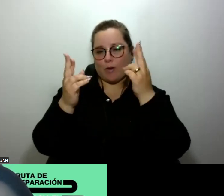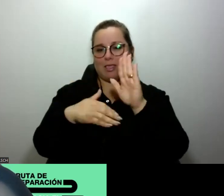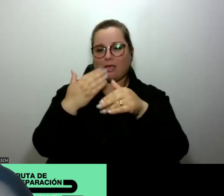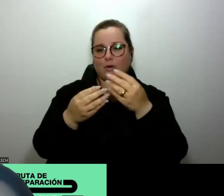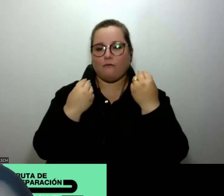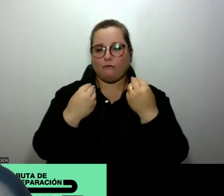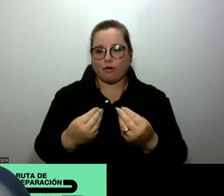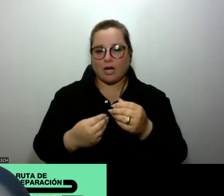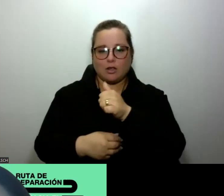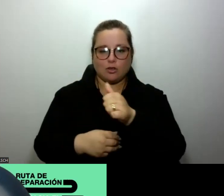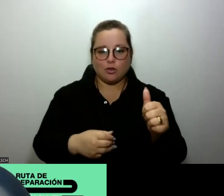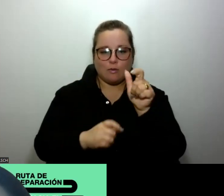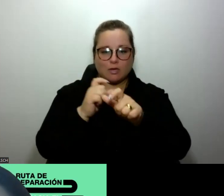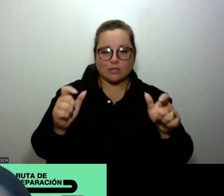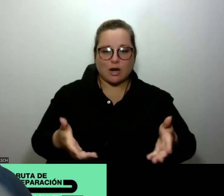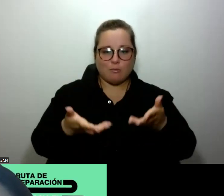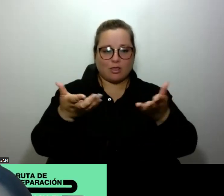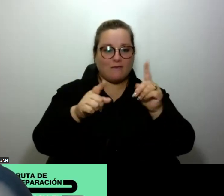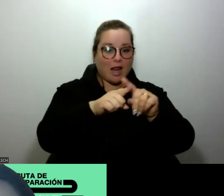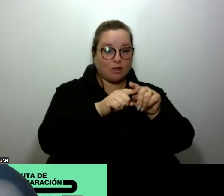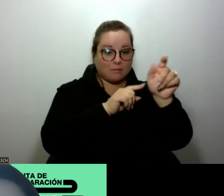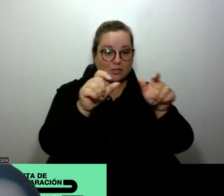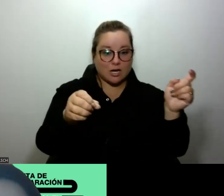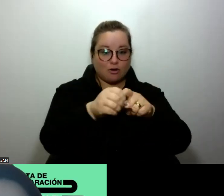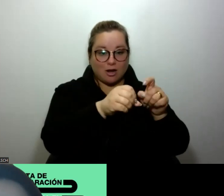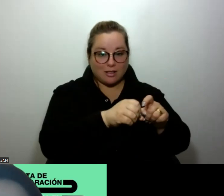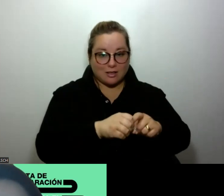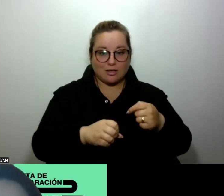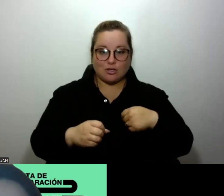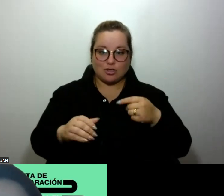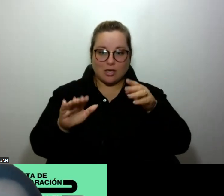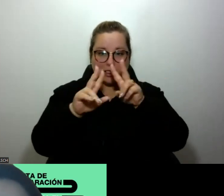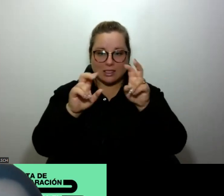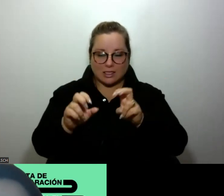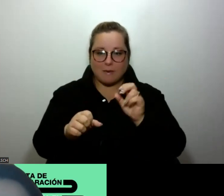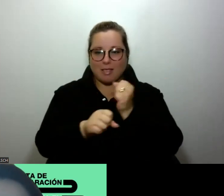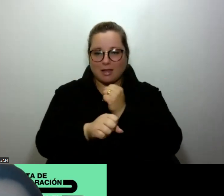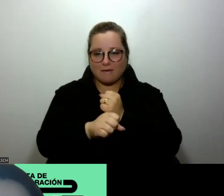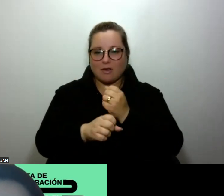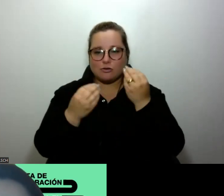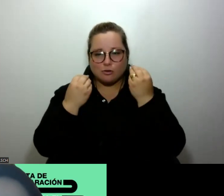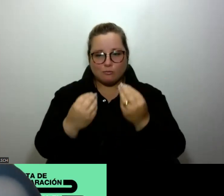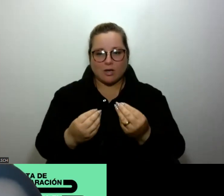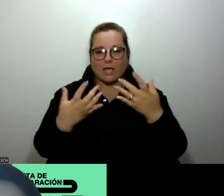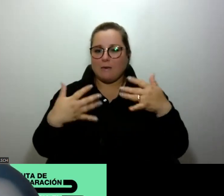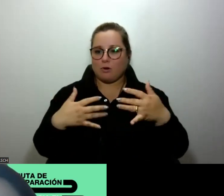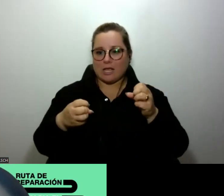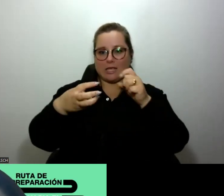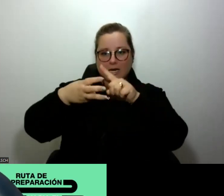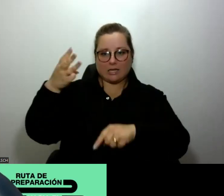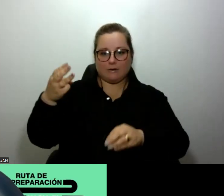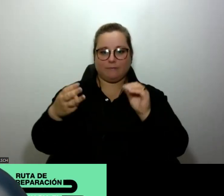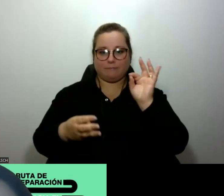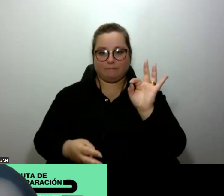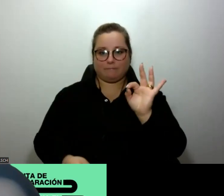buenas eh todos los que estén acá por fa motiven al resto también a que vayan ya yo estoy muy metido en tema templabilidad y las que se vienen son claves esas tres